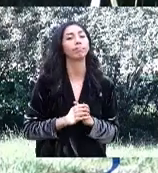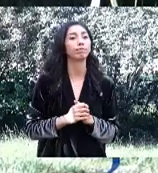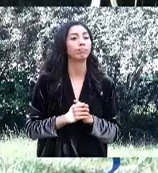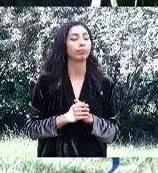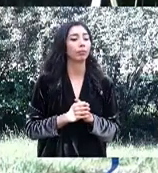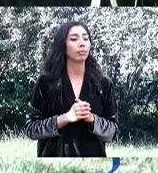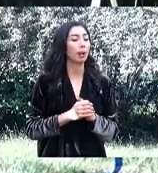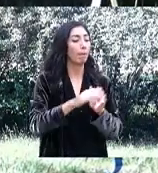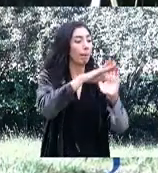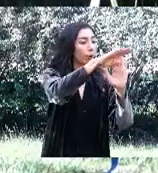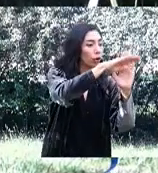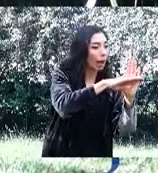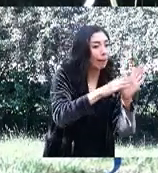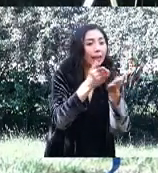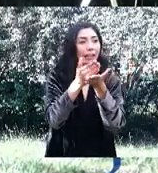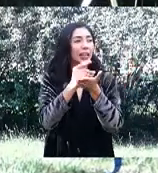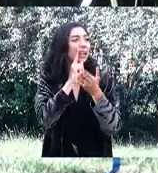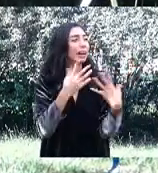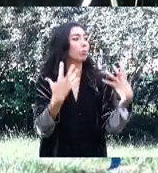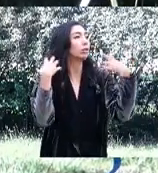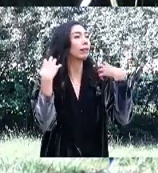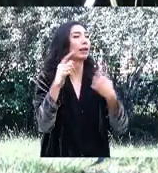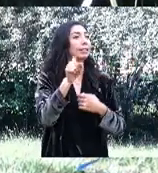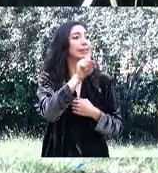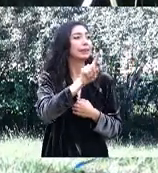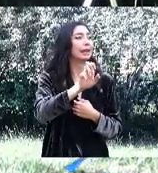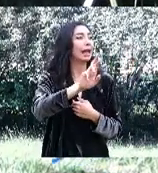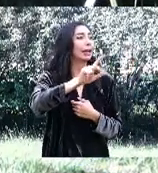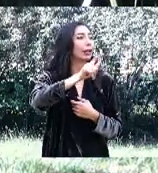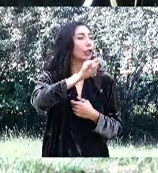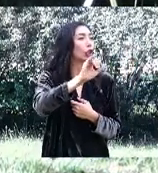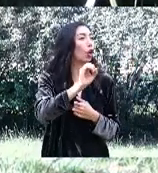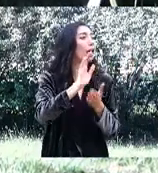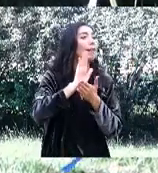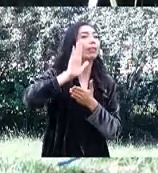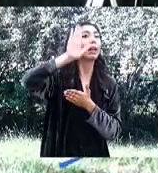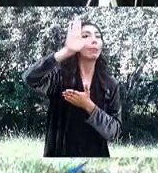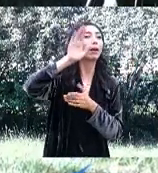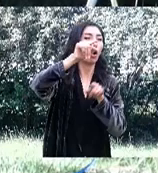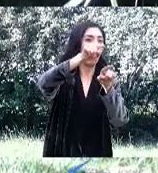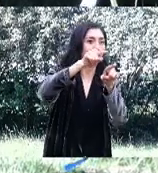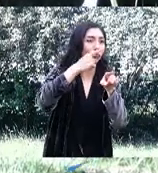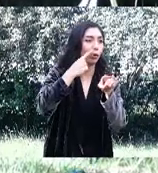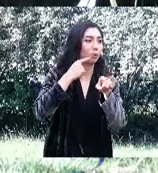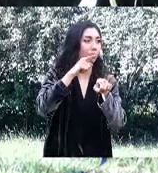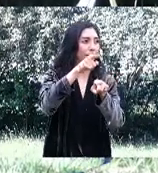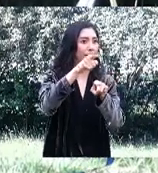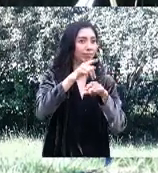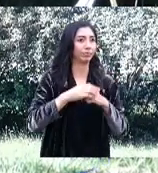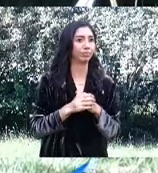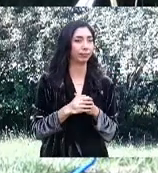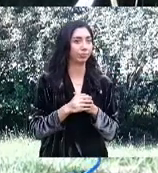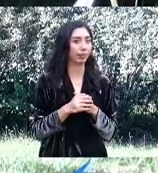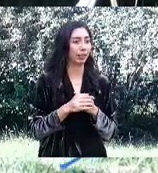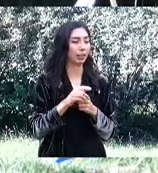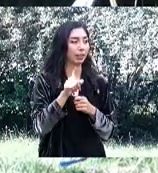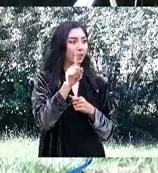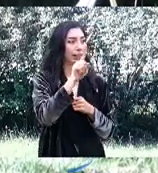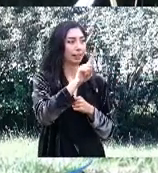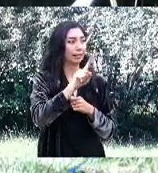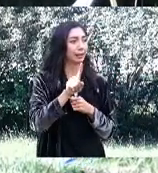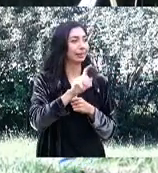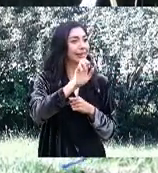lleva Sergio Vázquez que por favor Le pido que levante la mano para que ustedes puedan reconocer Quién es que también les pido